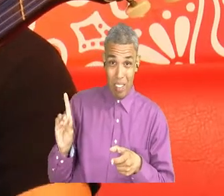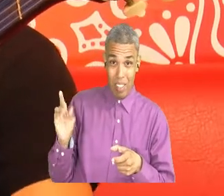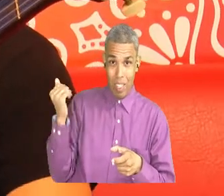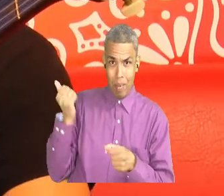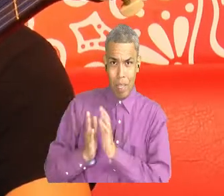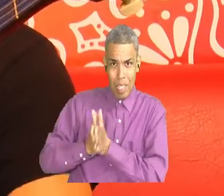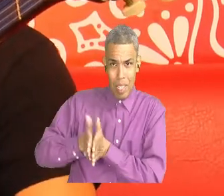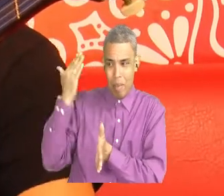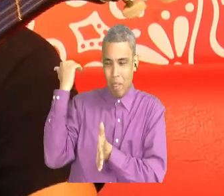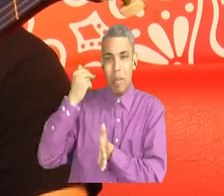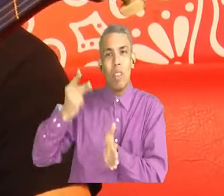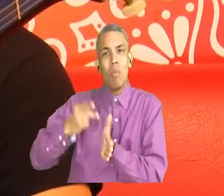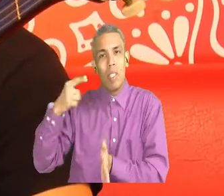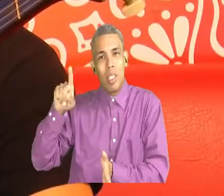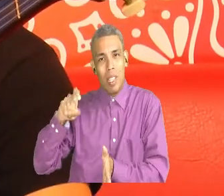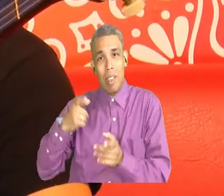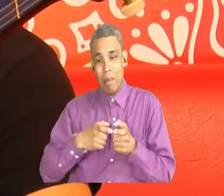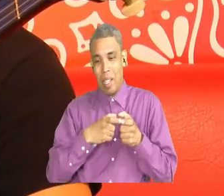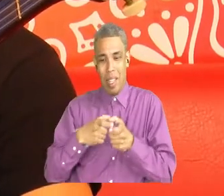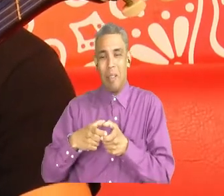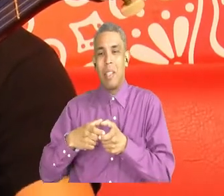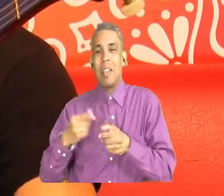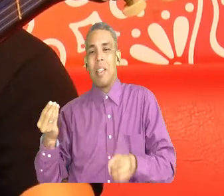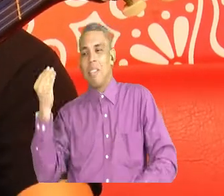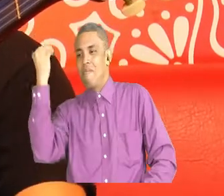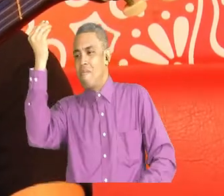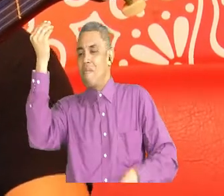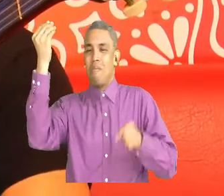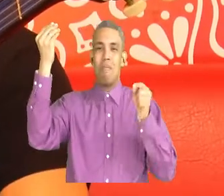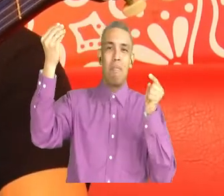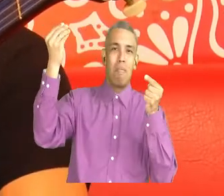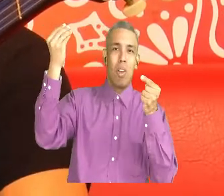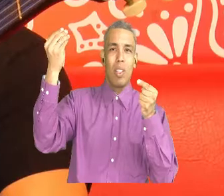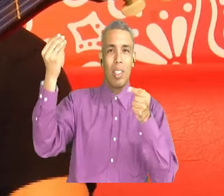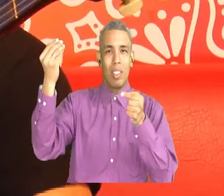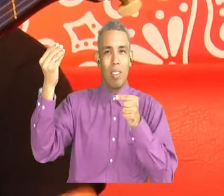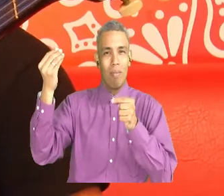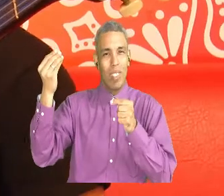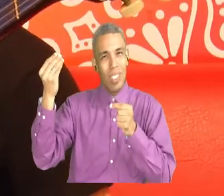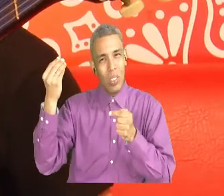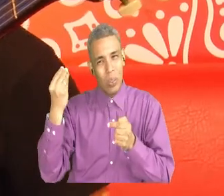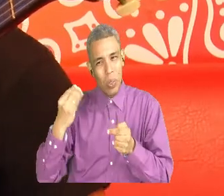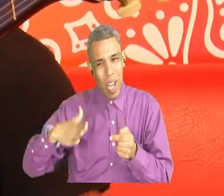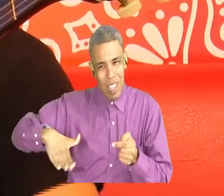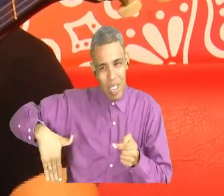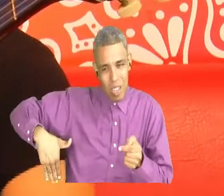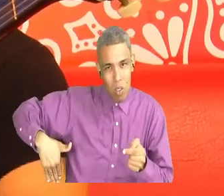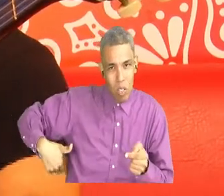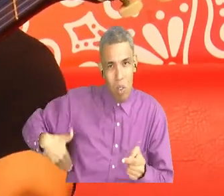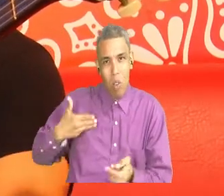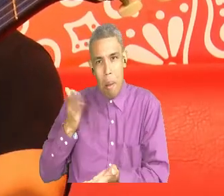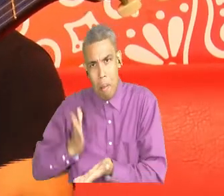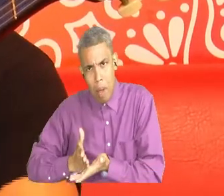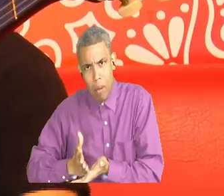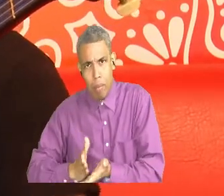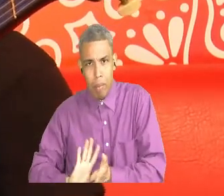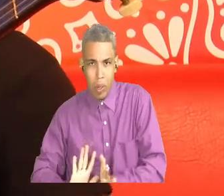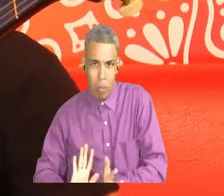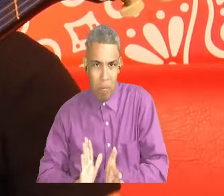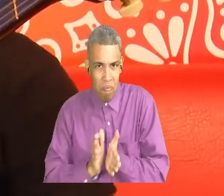diciembre. Bueno, entonces, ahorita estamos retomando el proyecto y creo que en 15, 20 días vamos a